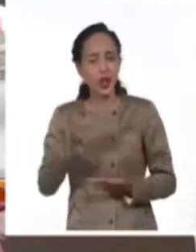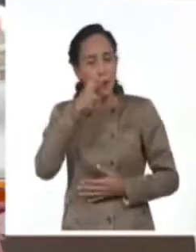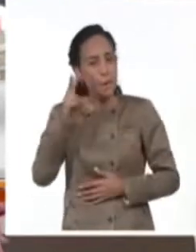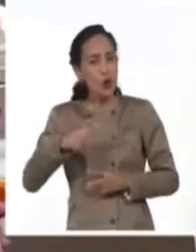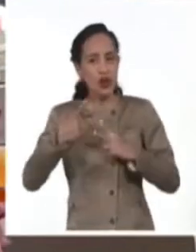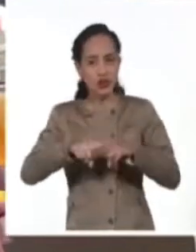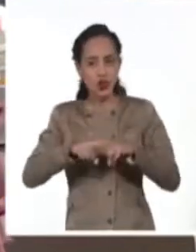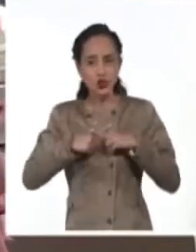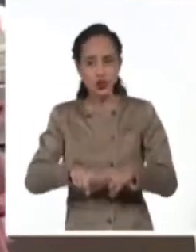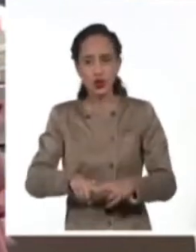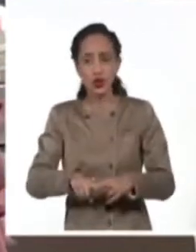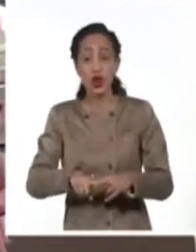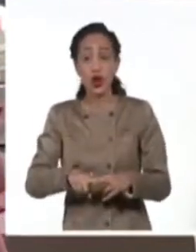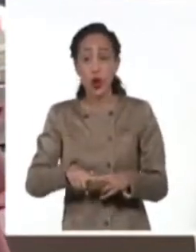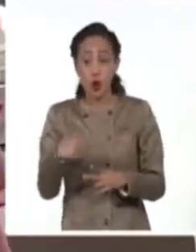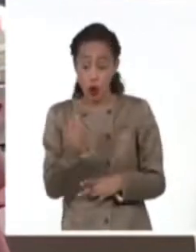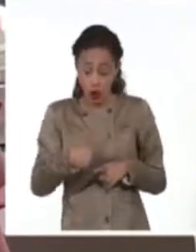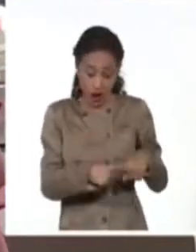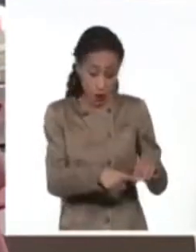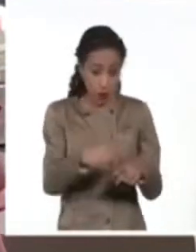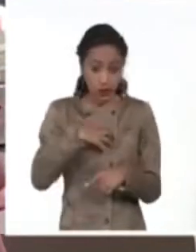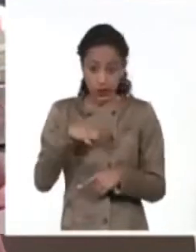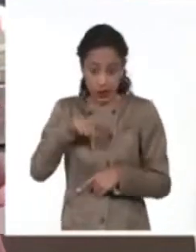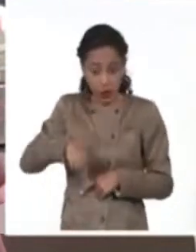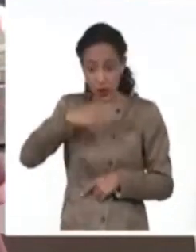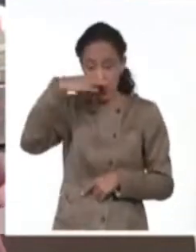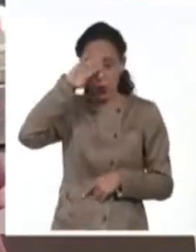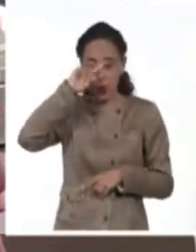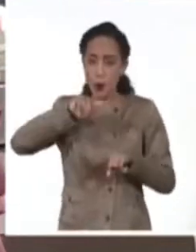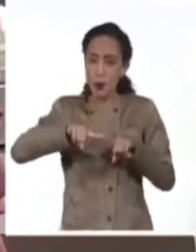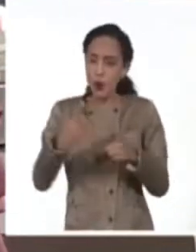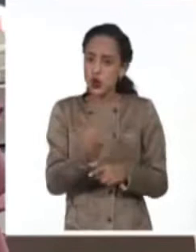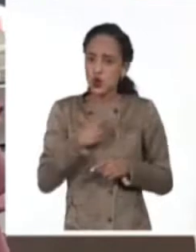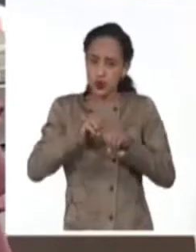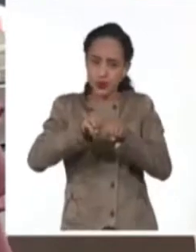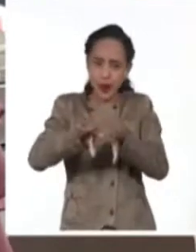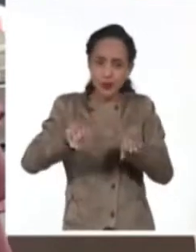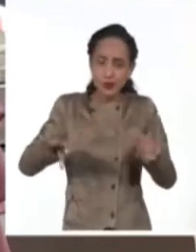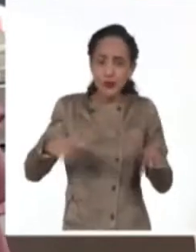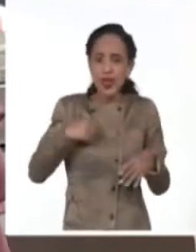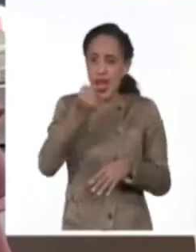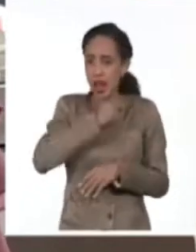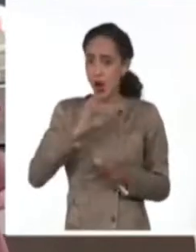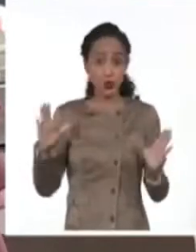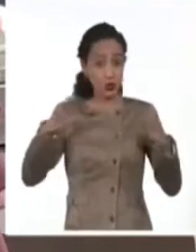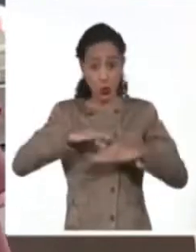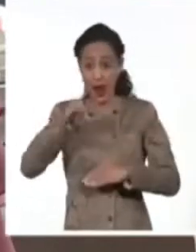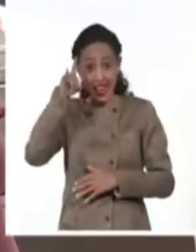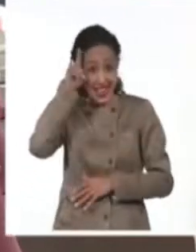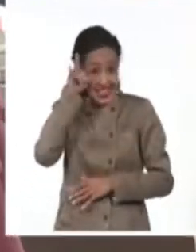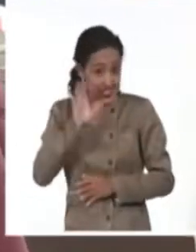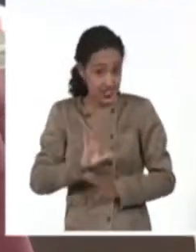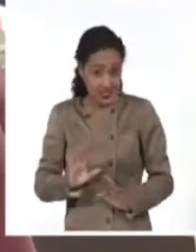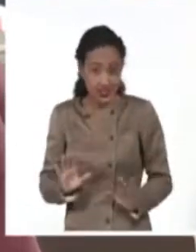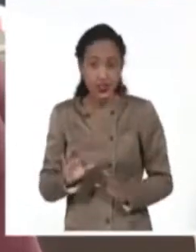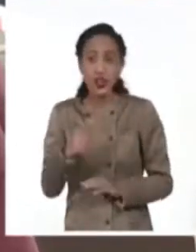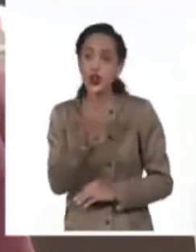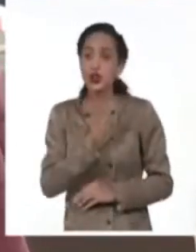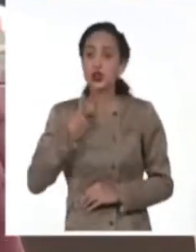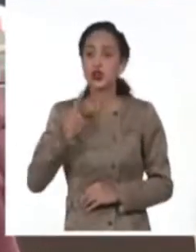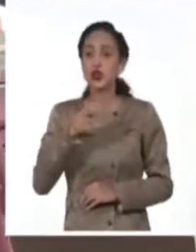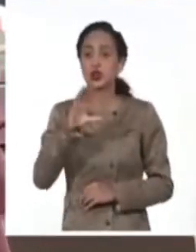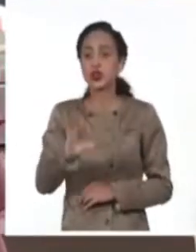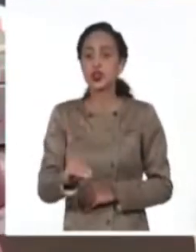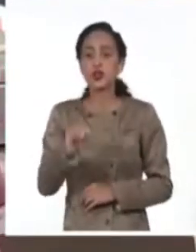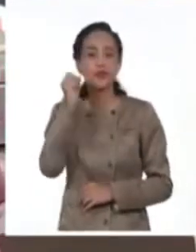lo que tenemos en el país. Es por ello que hoy se hace este lanzamiento de un helado que no contiene leche y que nosotros decíamos básicamente que es